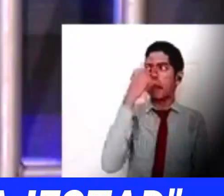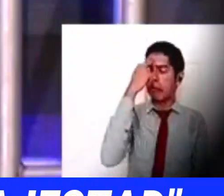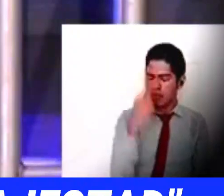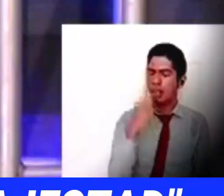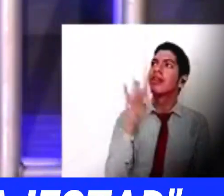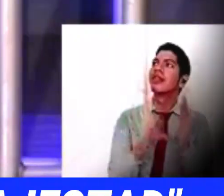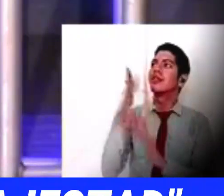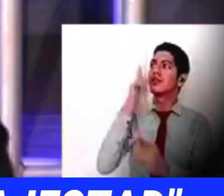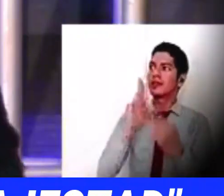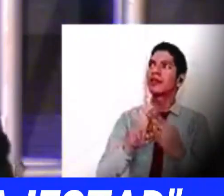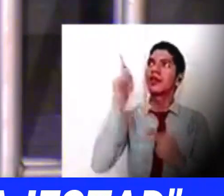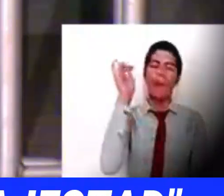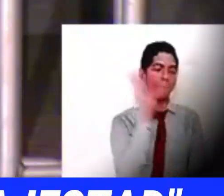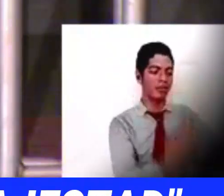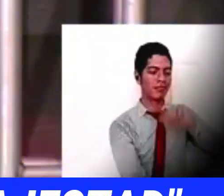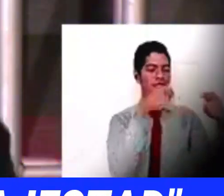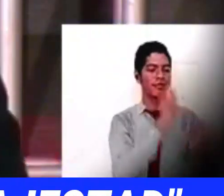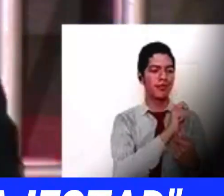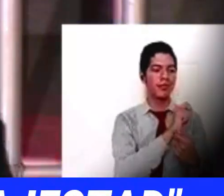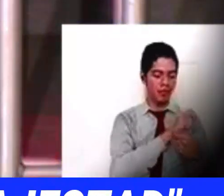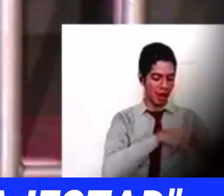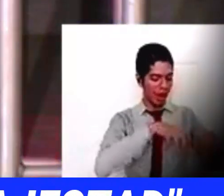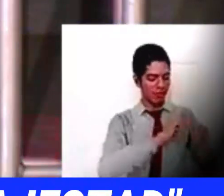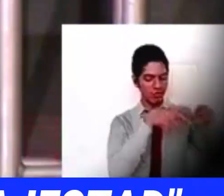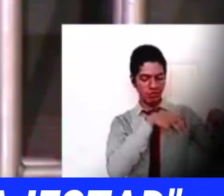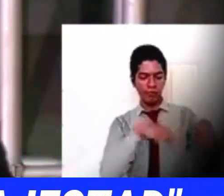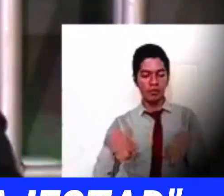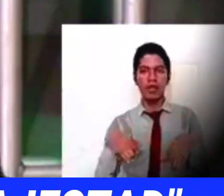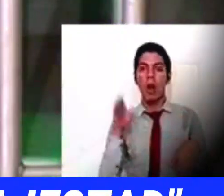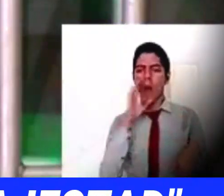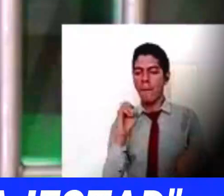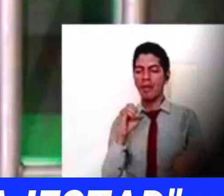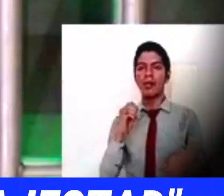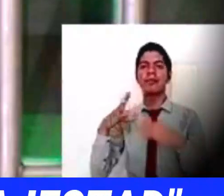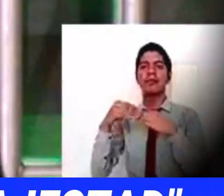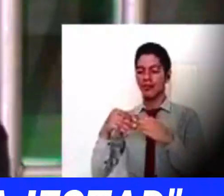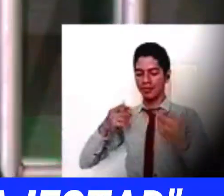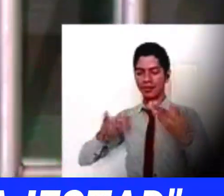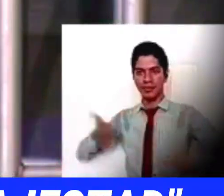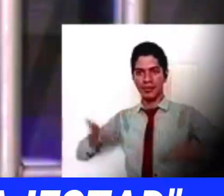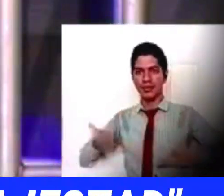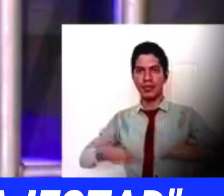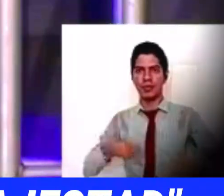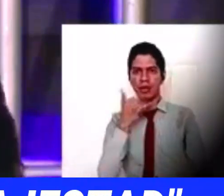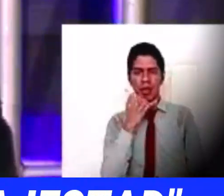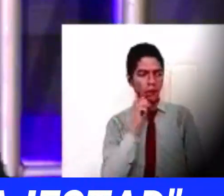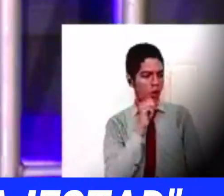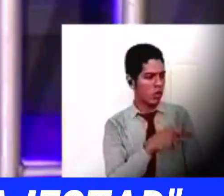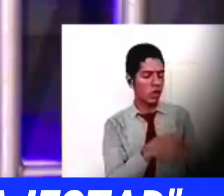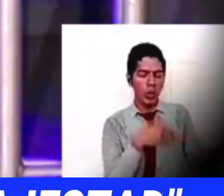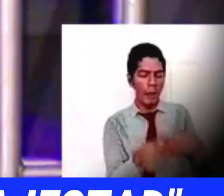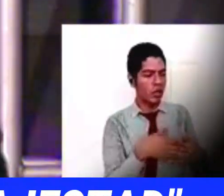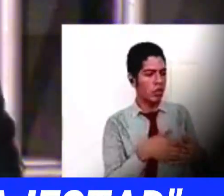dueño de una de las panaderías del barrio le dijo: mire, no importa que no seas panadero, pero te voy a dar trabajo, y el trabajo te va a